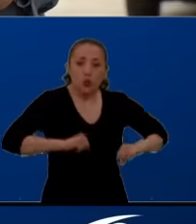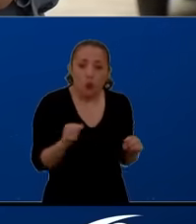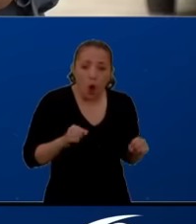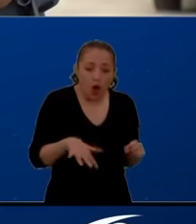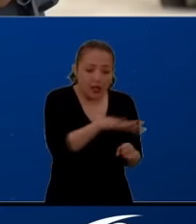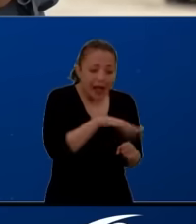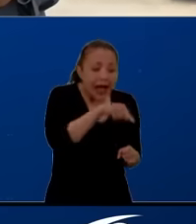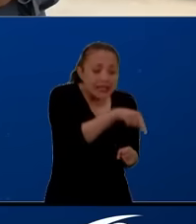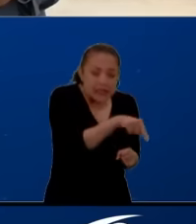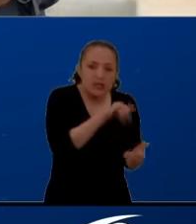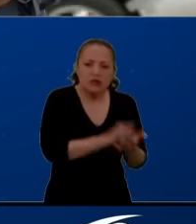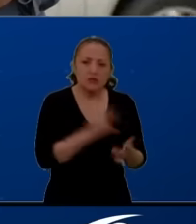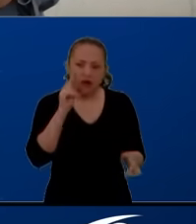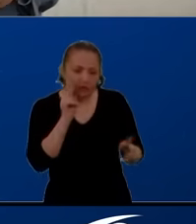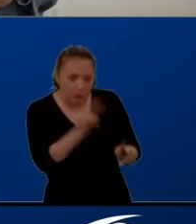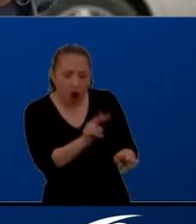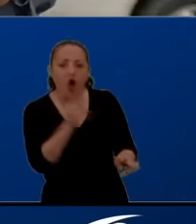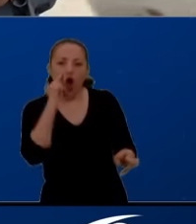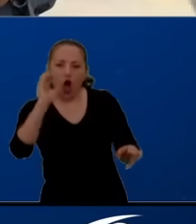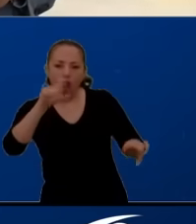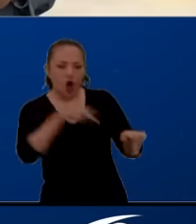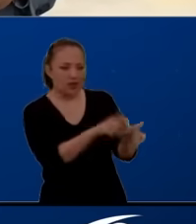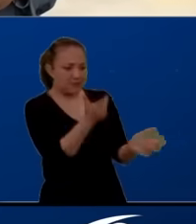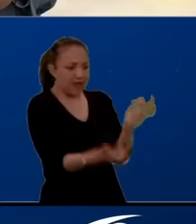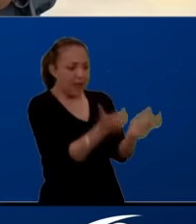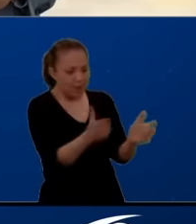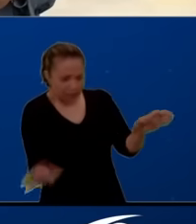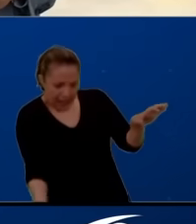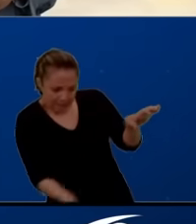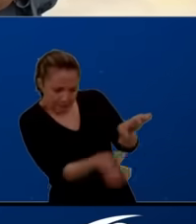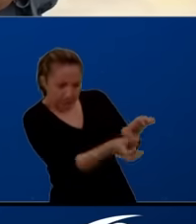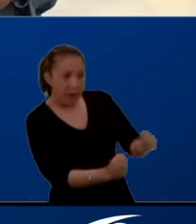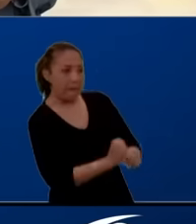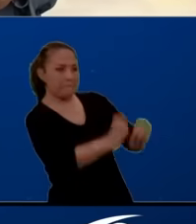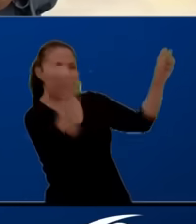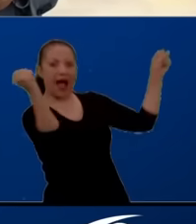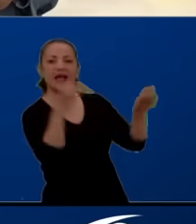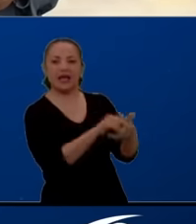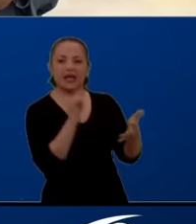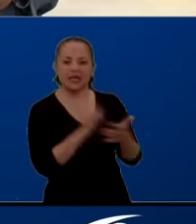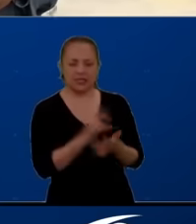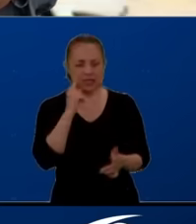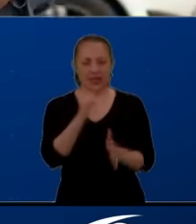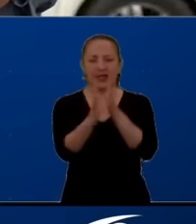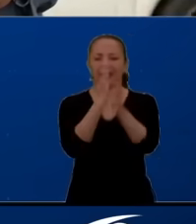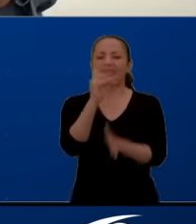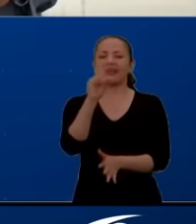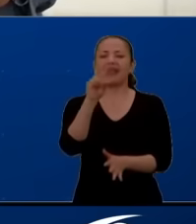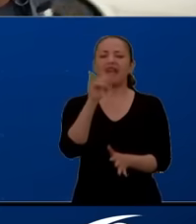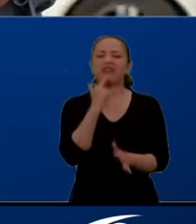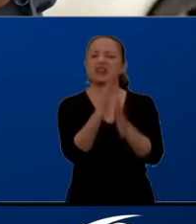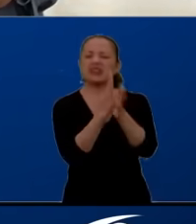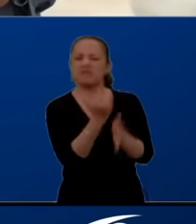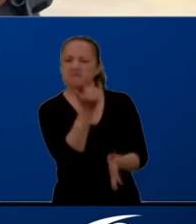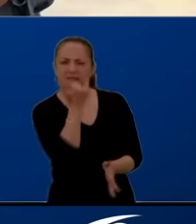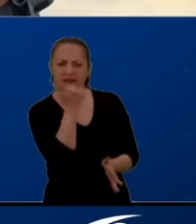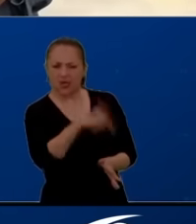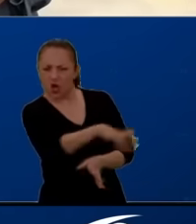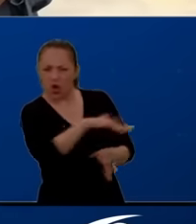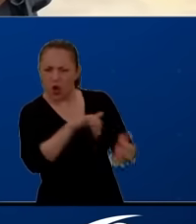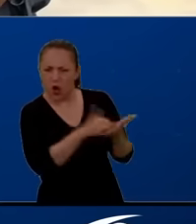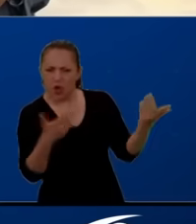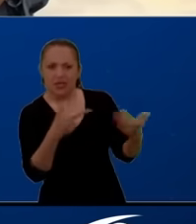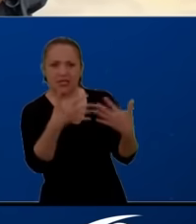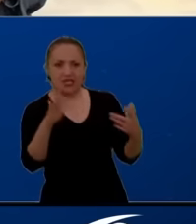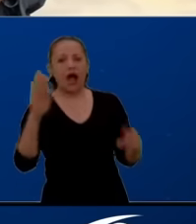hombre deja el paquete debajo de una camioneta. Nos vamos con David Quintero. David, ¿qué fue lo que sucedió y cómo se encuentra el sector después de esta detonación controlada